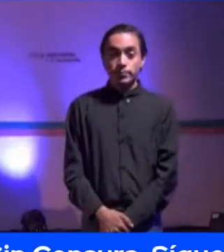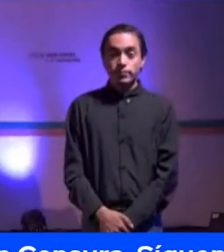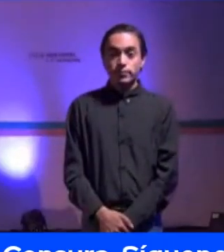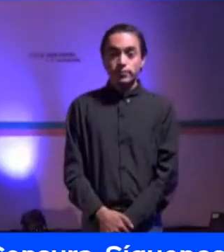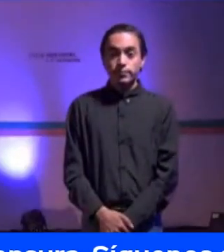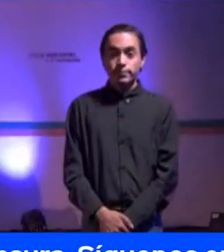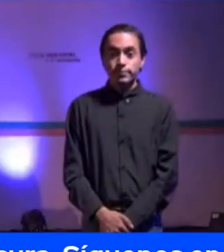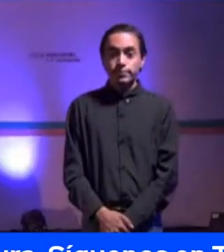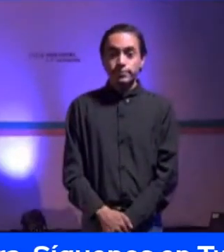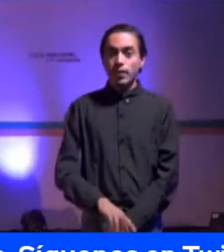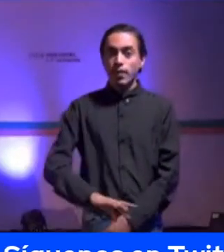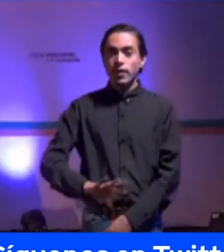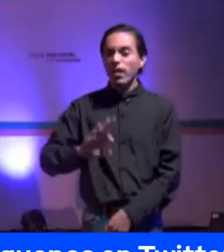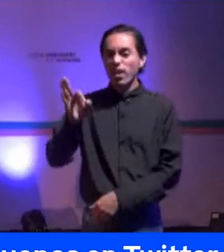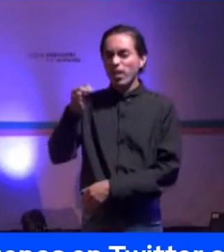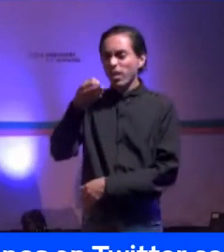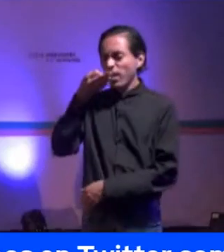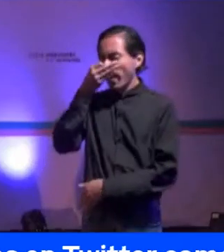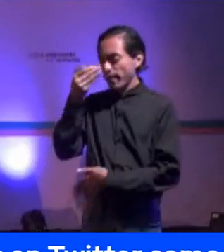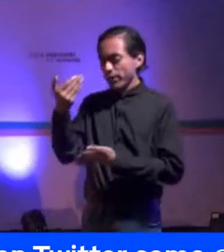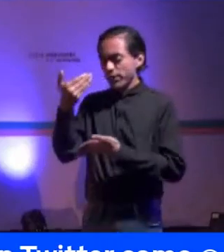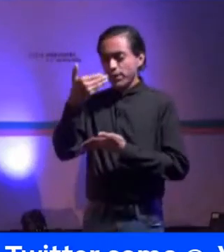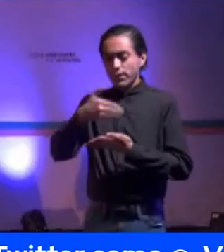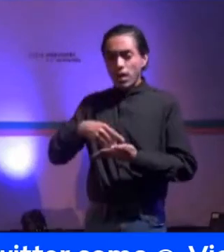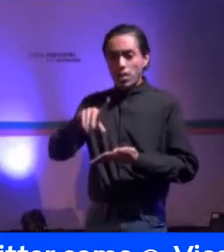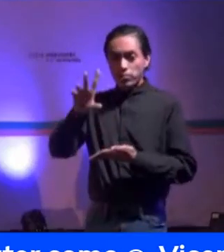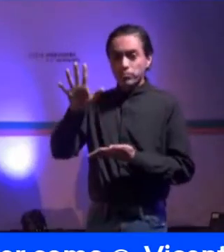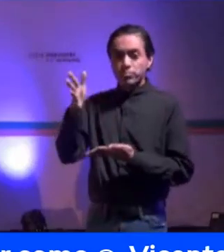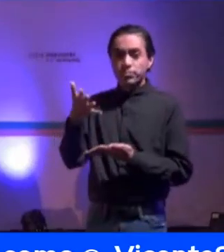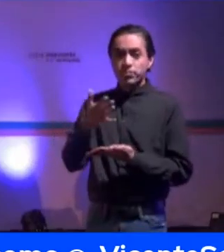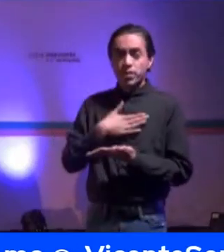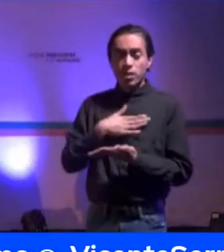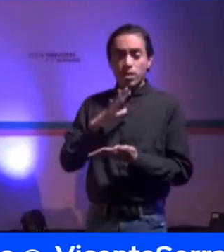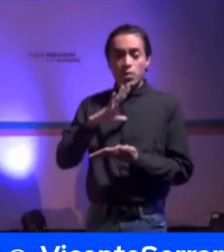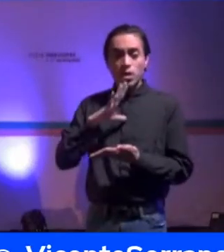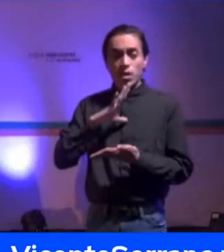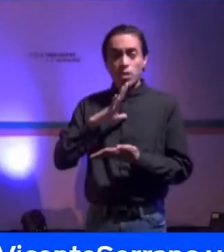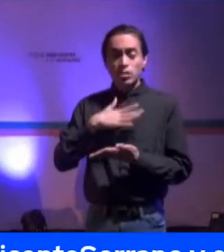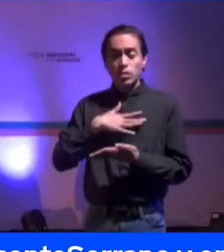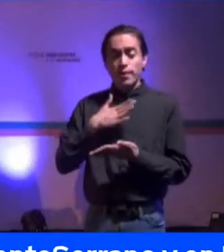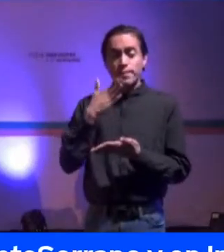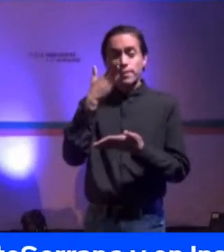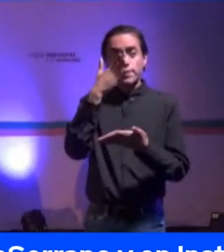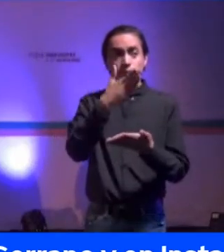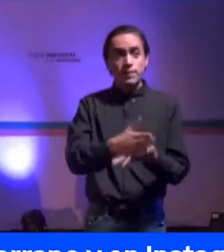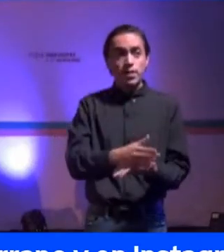Acabo de llegar de Sonora y fui a Bacadehuachi.